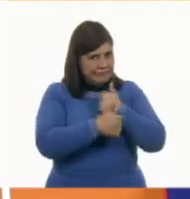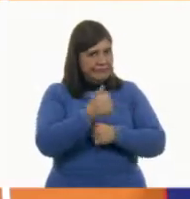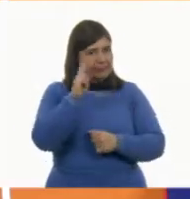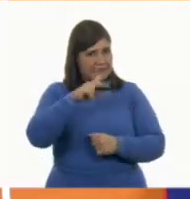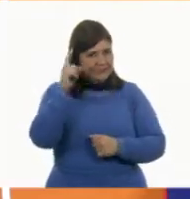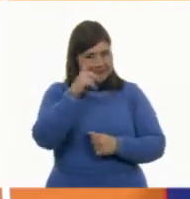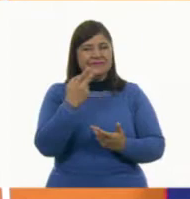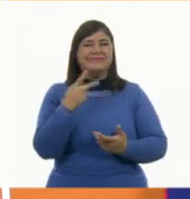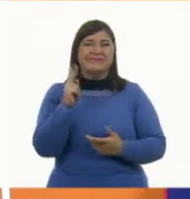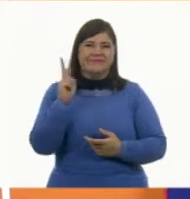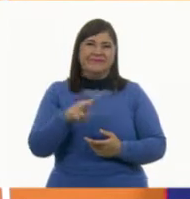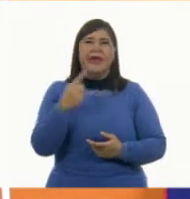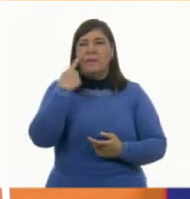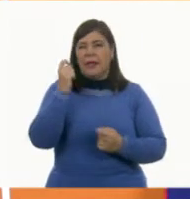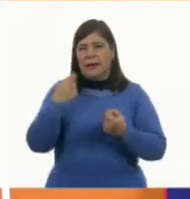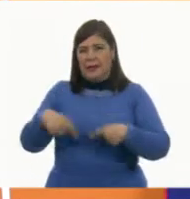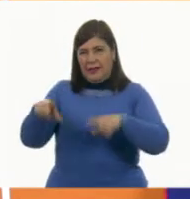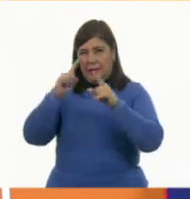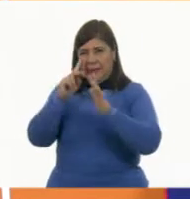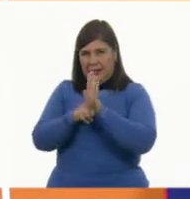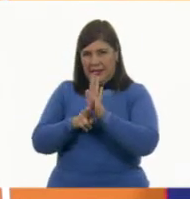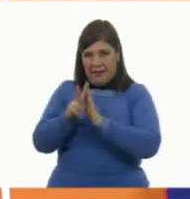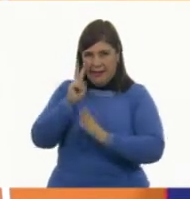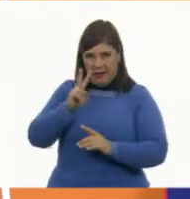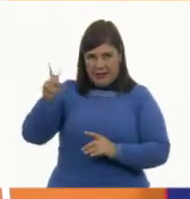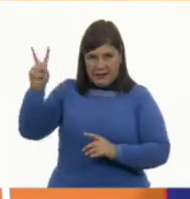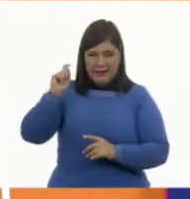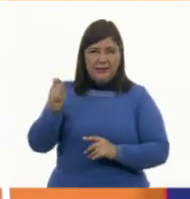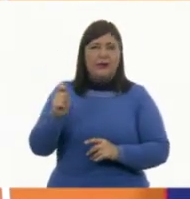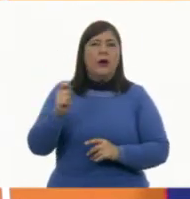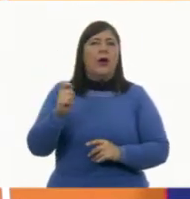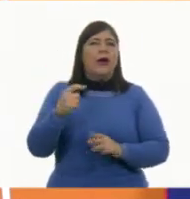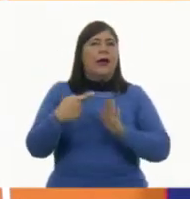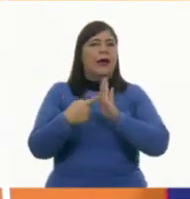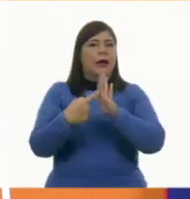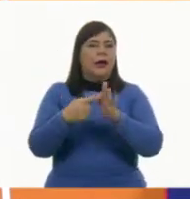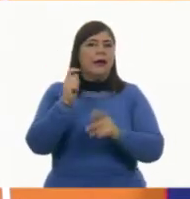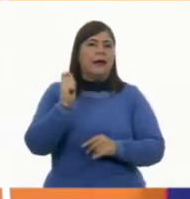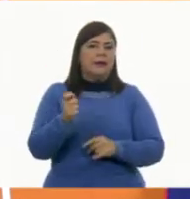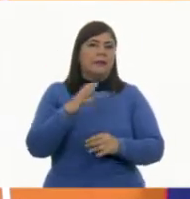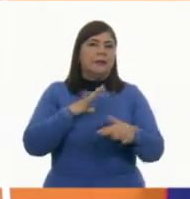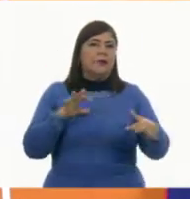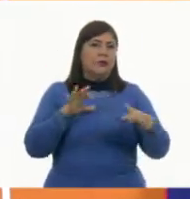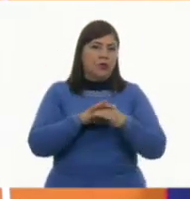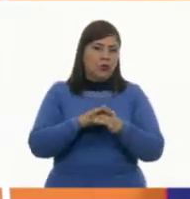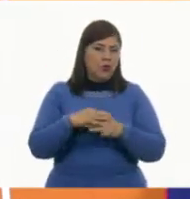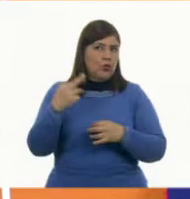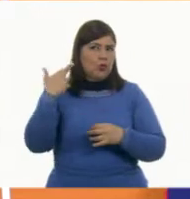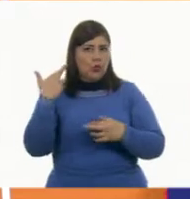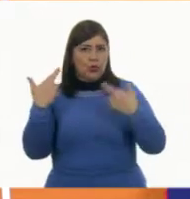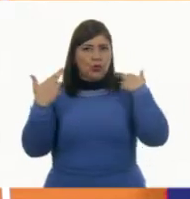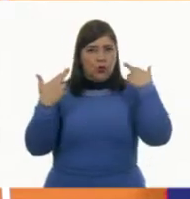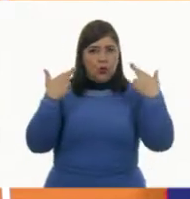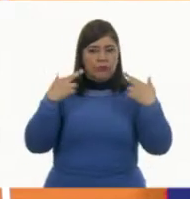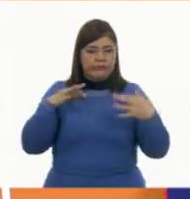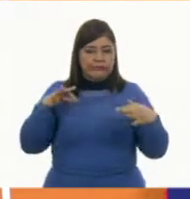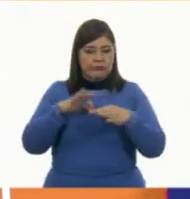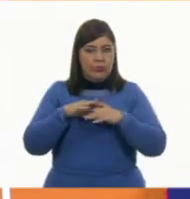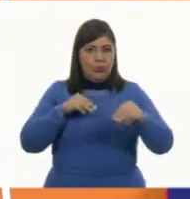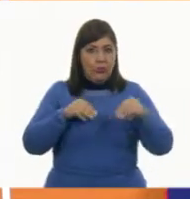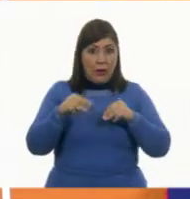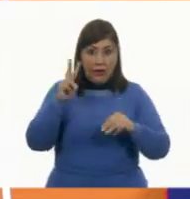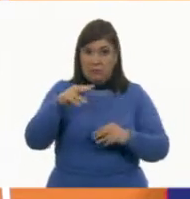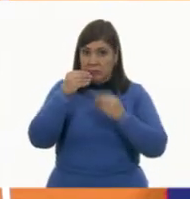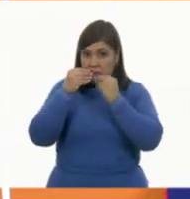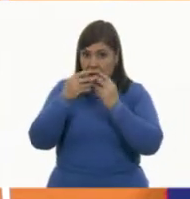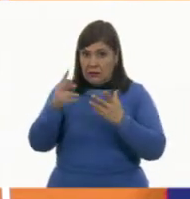que ahora vamos a ver una cápsula con Lucía Ramírez que nos va a demostrar la relación entre el sonido y el movimiento? Está muy padre